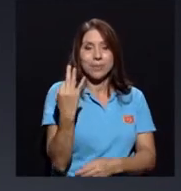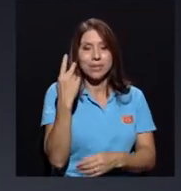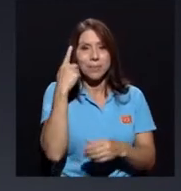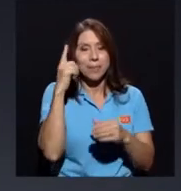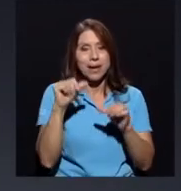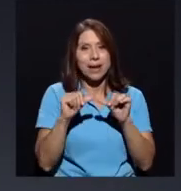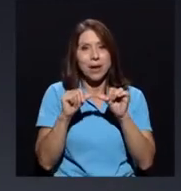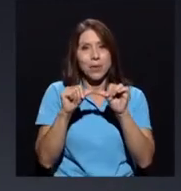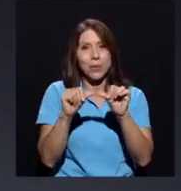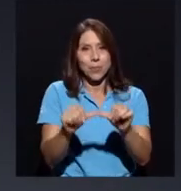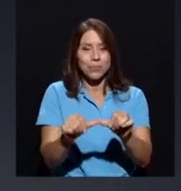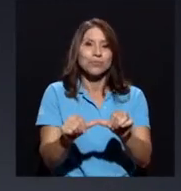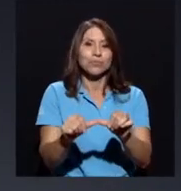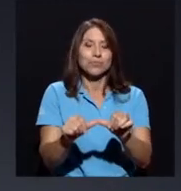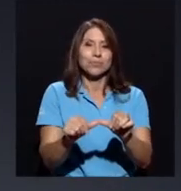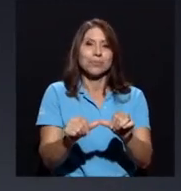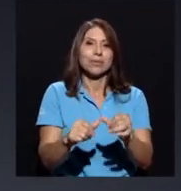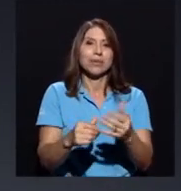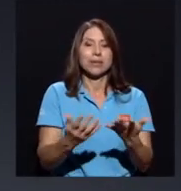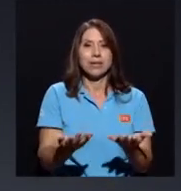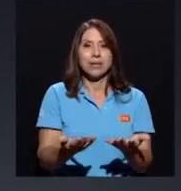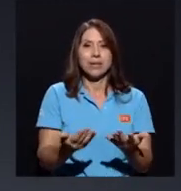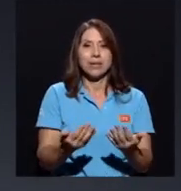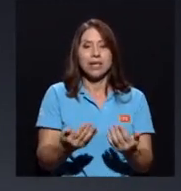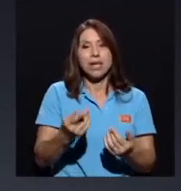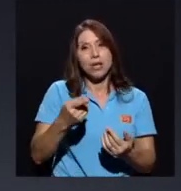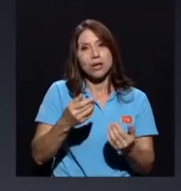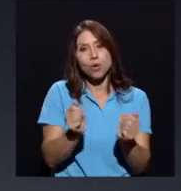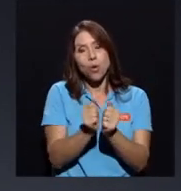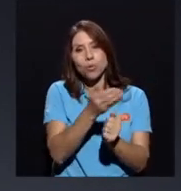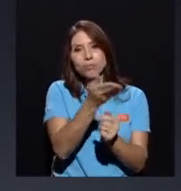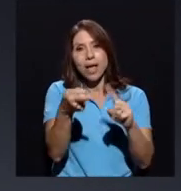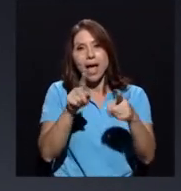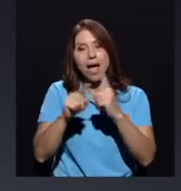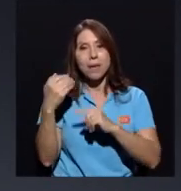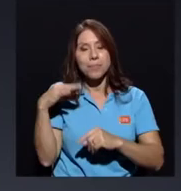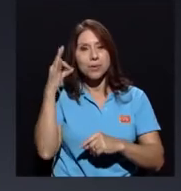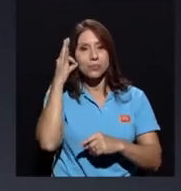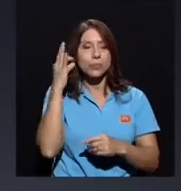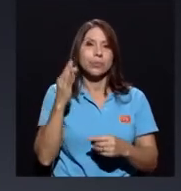cosas que tienen que manejar con las amigas y amigos que nos ven y nos escuchen regresamos